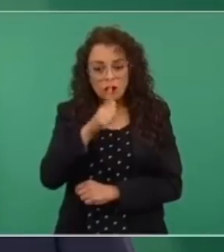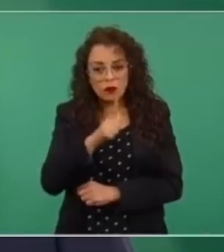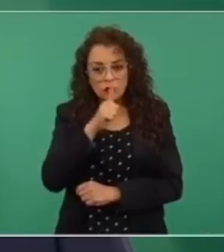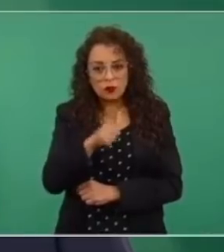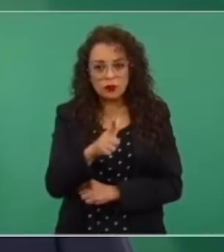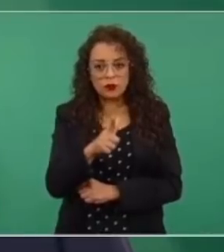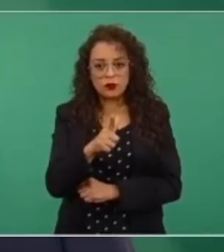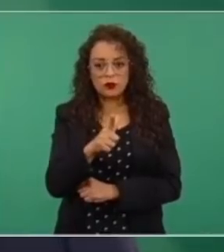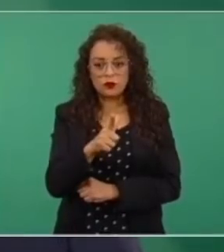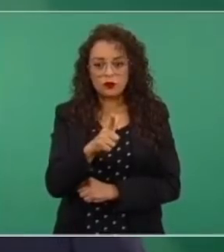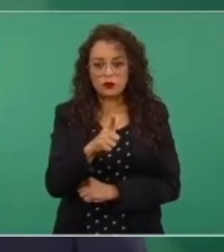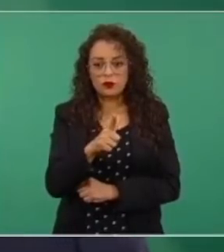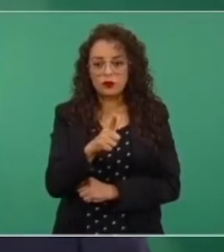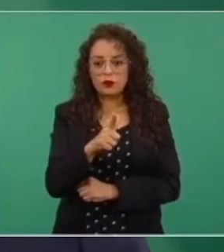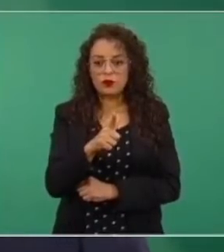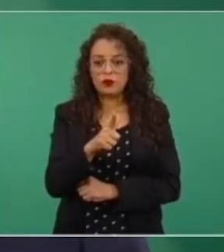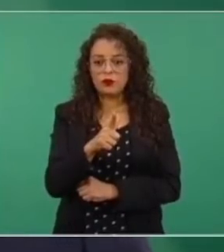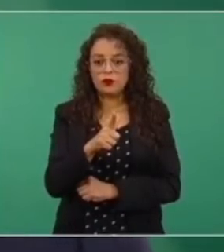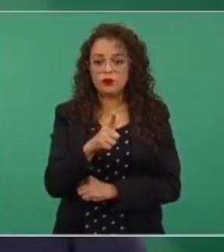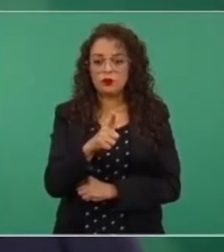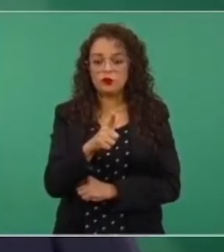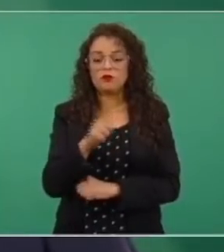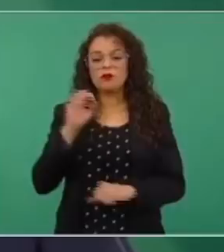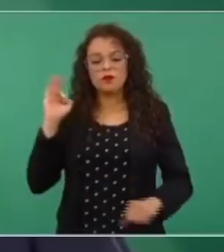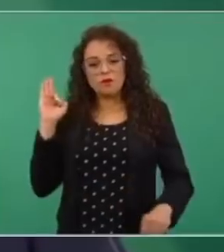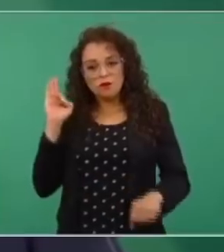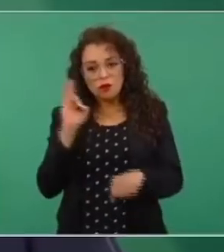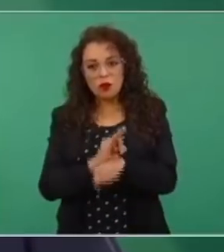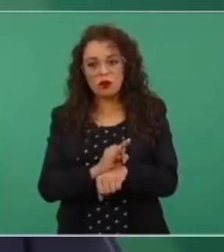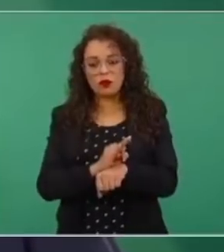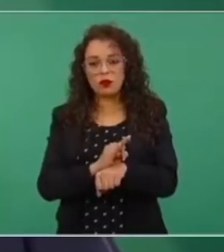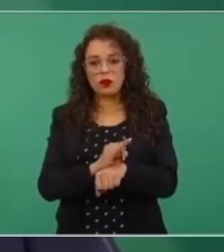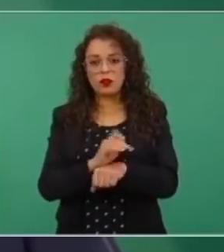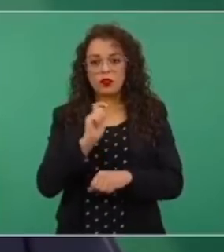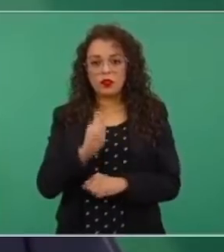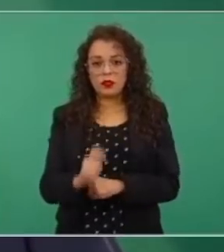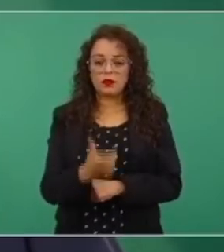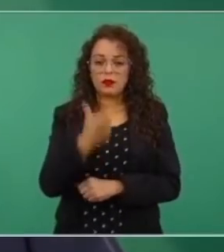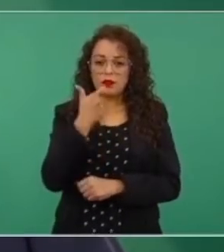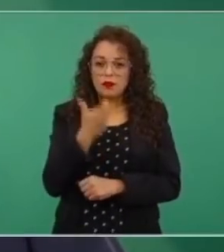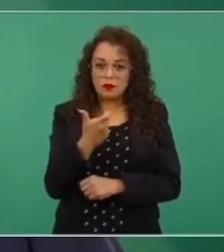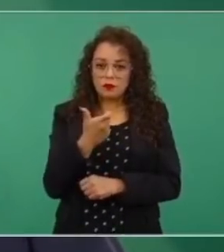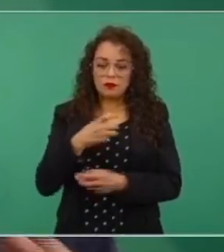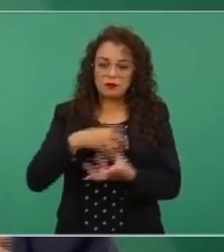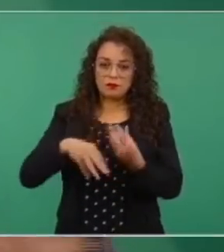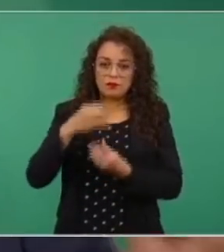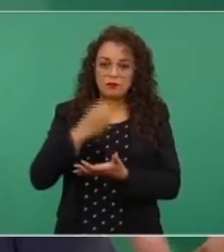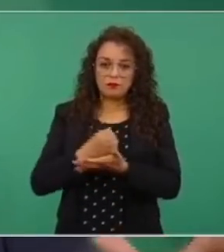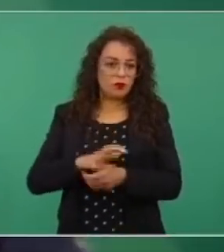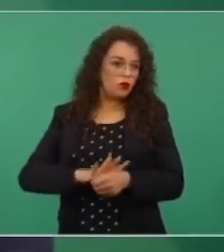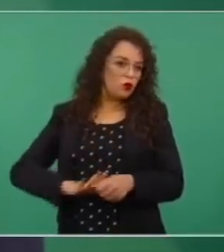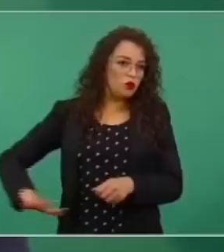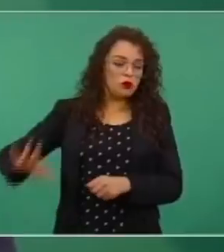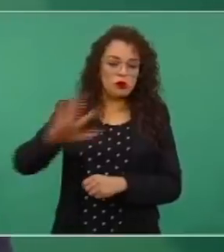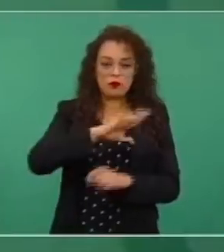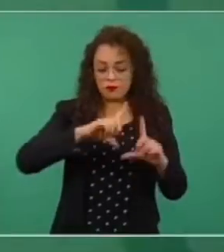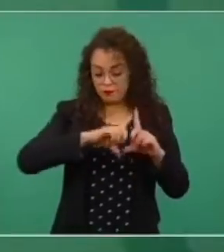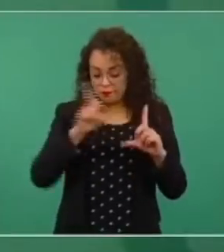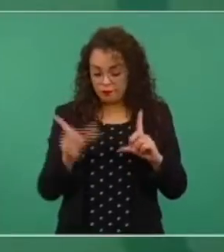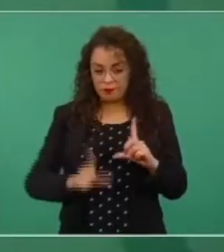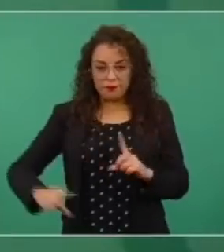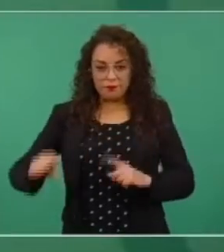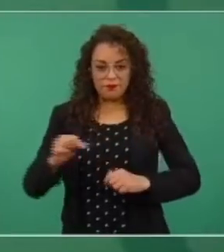para que se proteja la economía popular. Son dos cosas. Estas